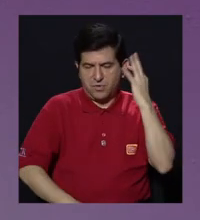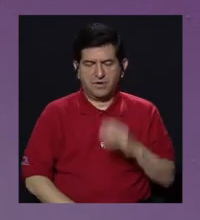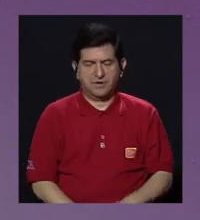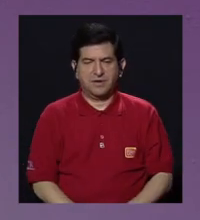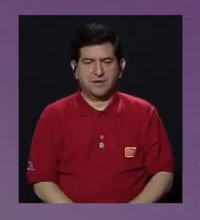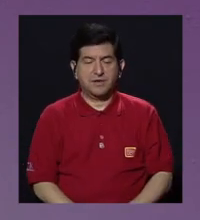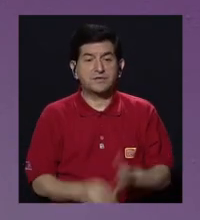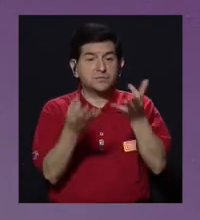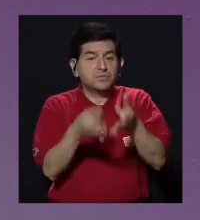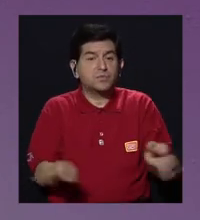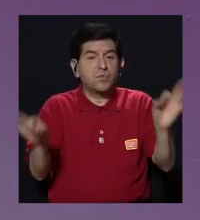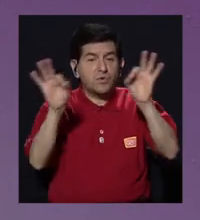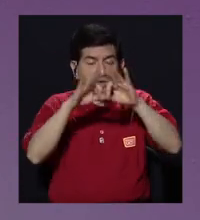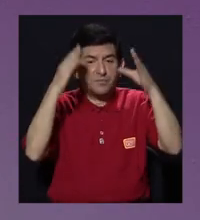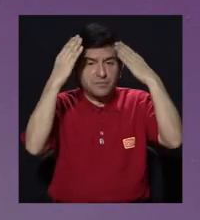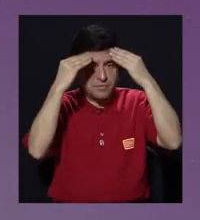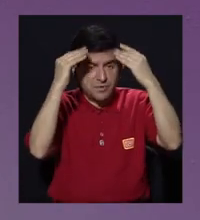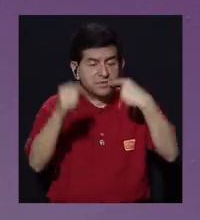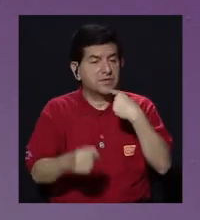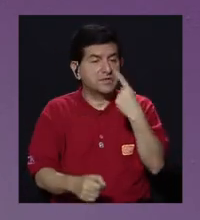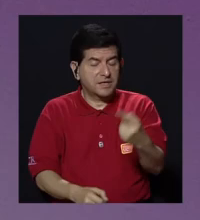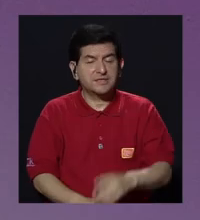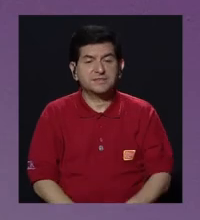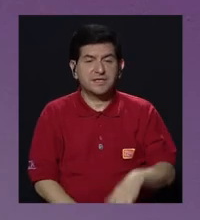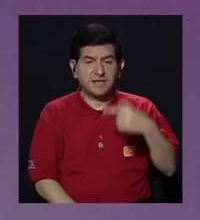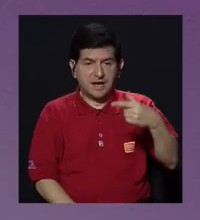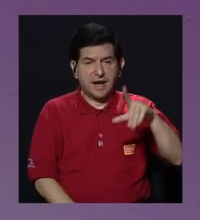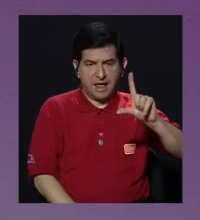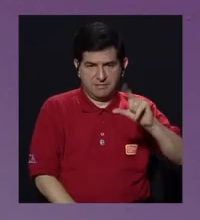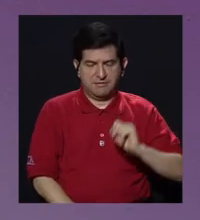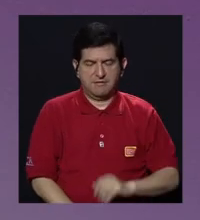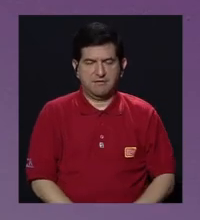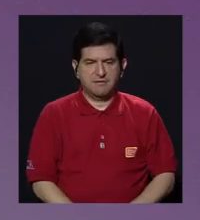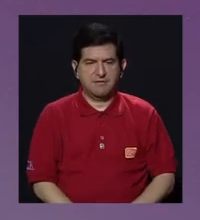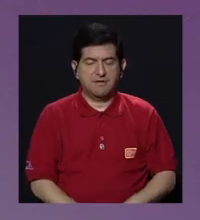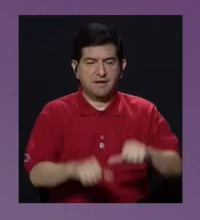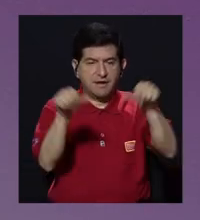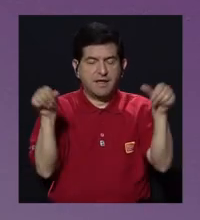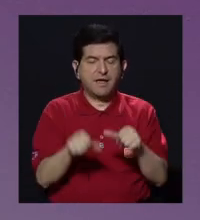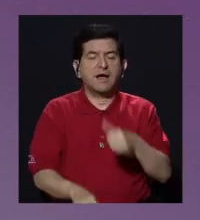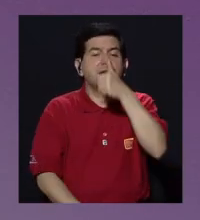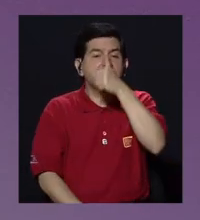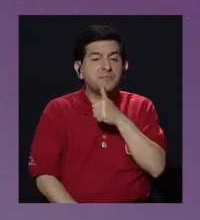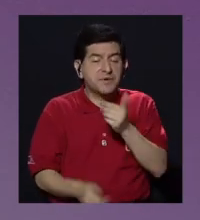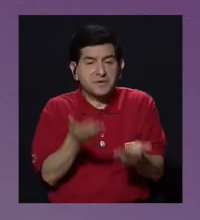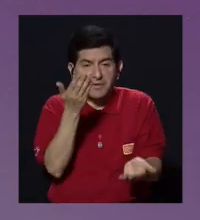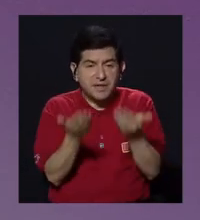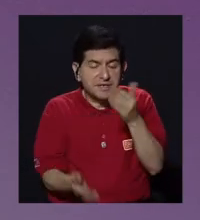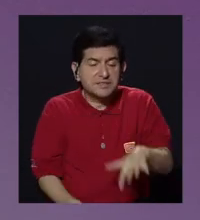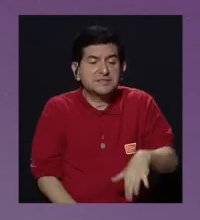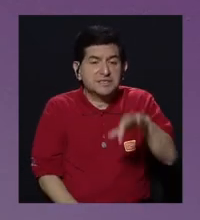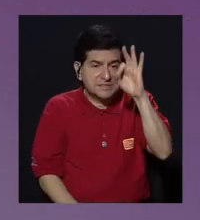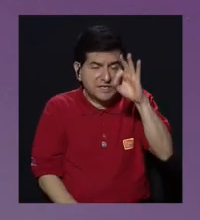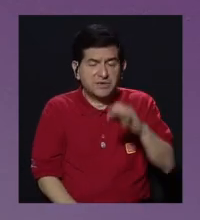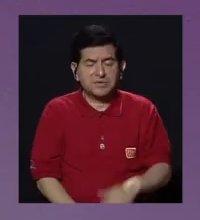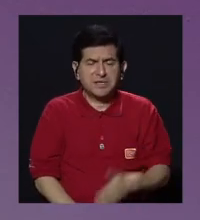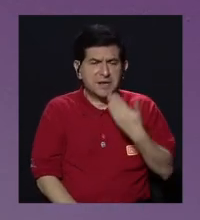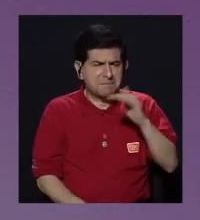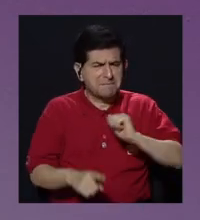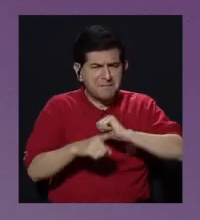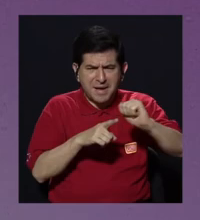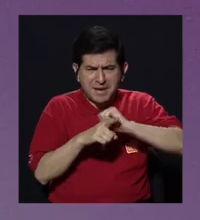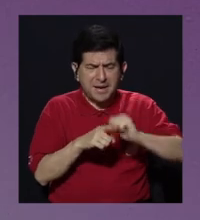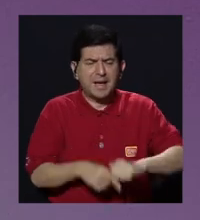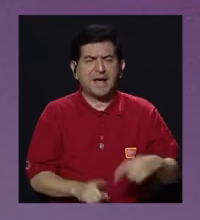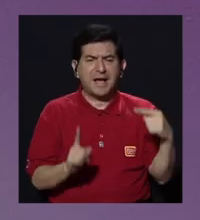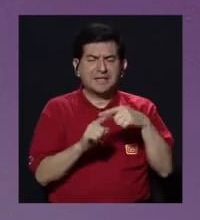mujeres. Dato importantísimo que nos acaba de haber dado doña Gretel. En el sector privado muy posiblemente nos encontremos malas